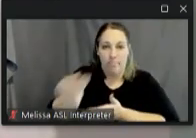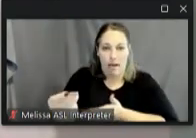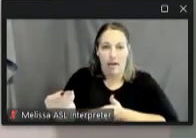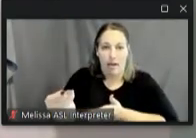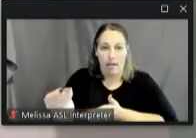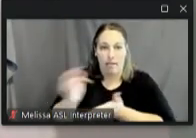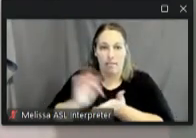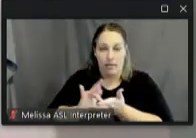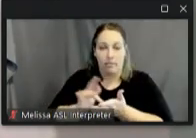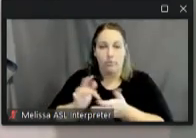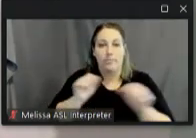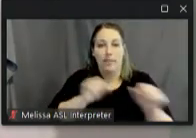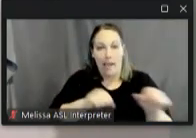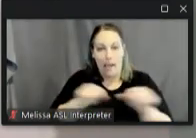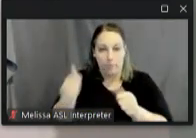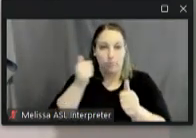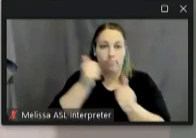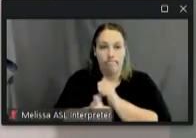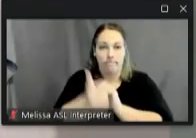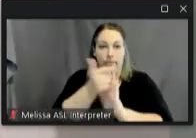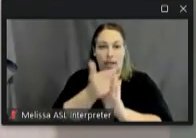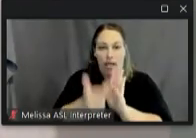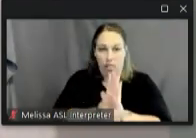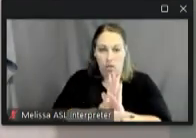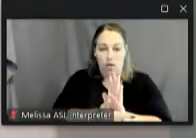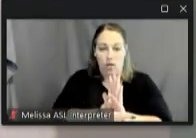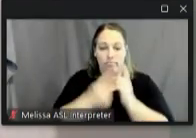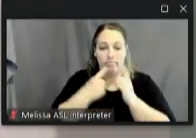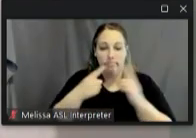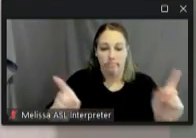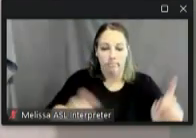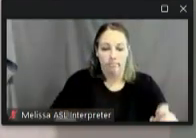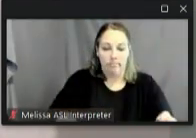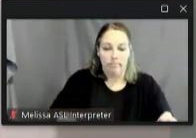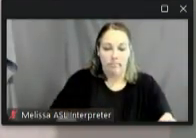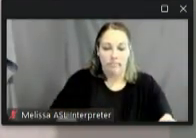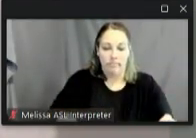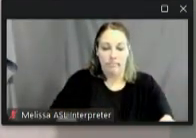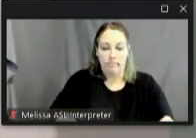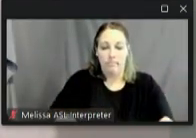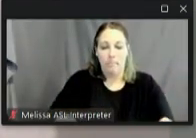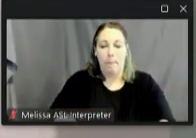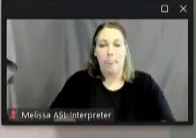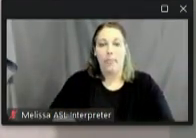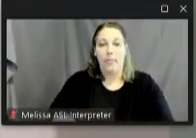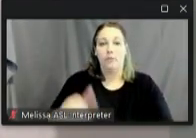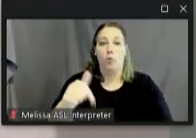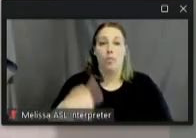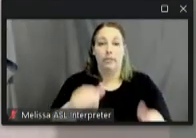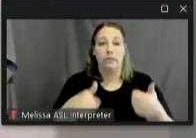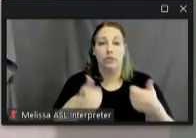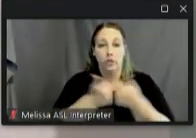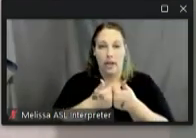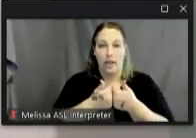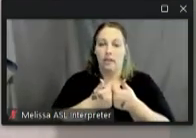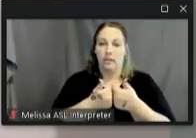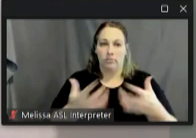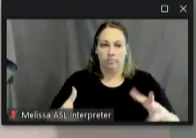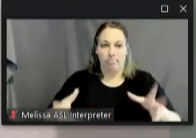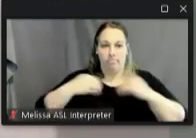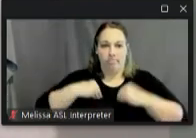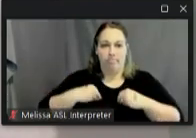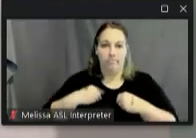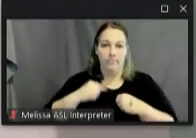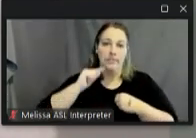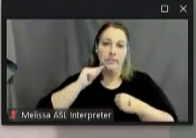Castro. Esto pues es un reto que hemos asumido con toda la seriedad del caso, y de